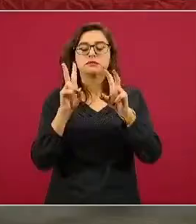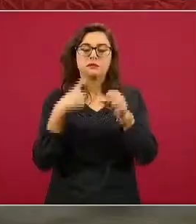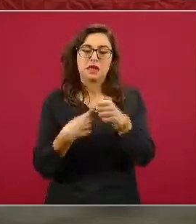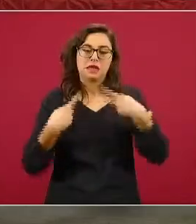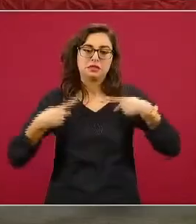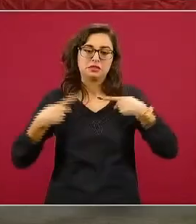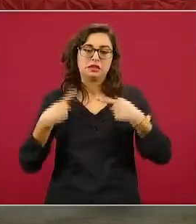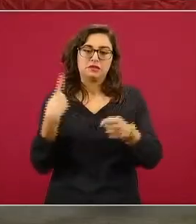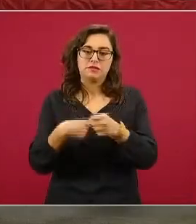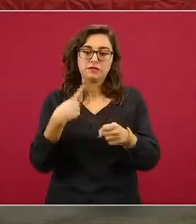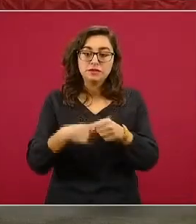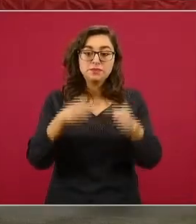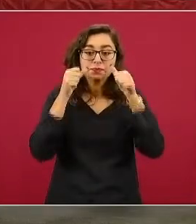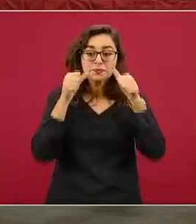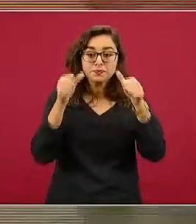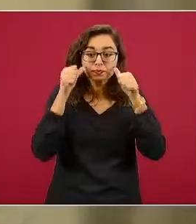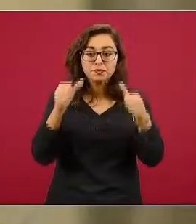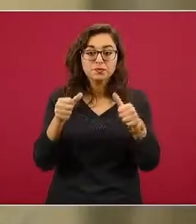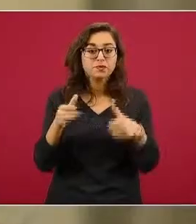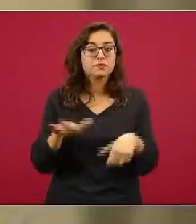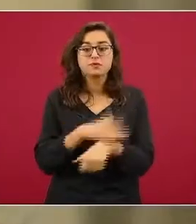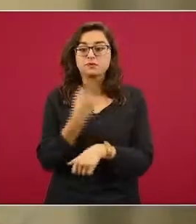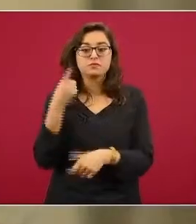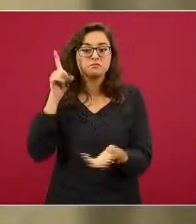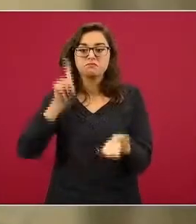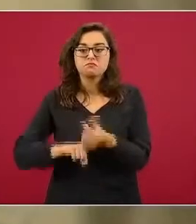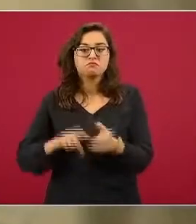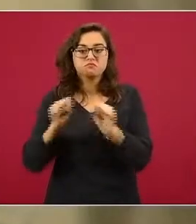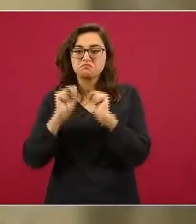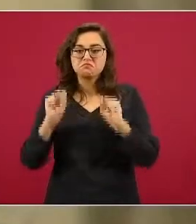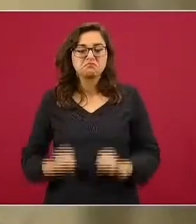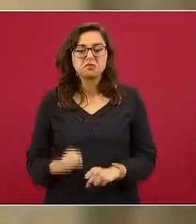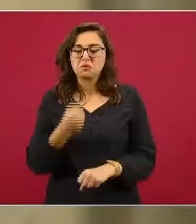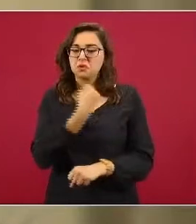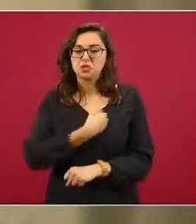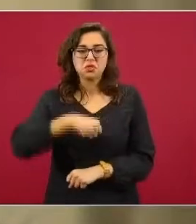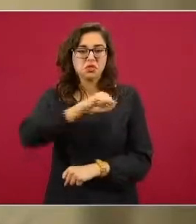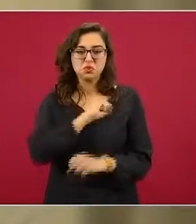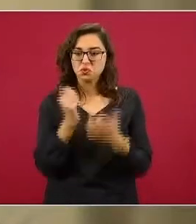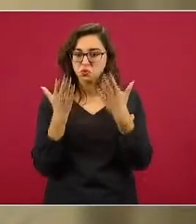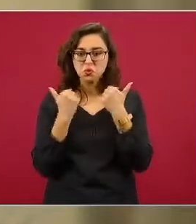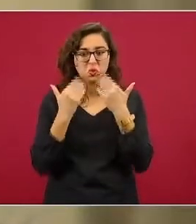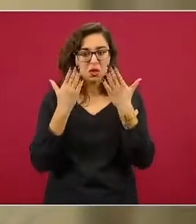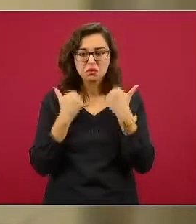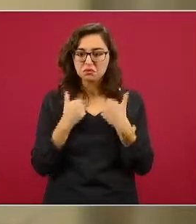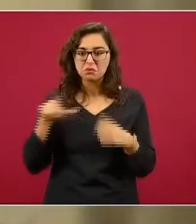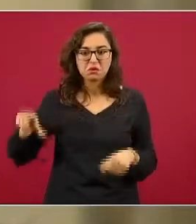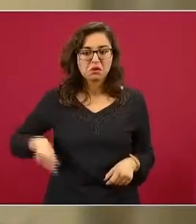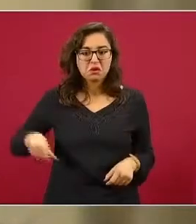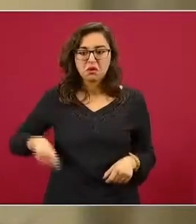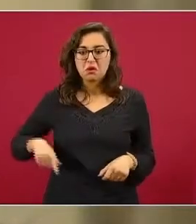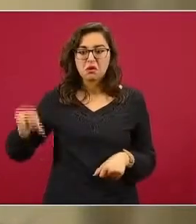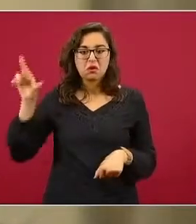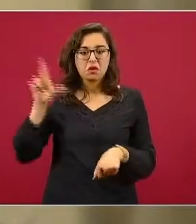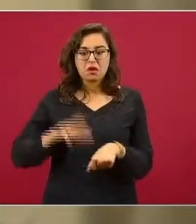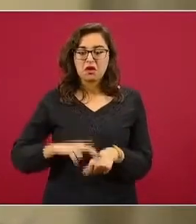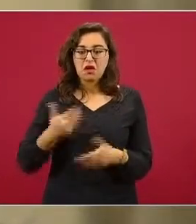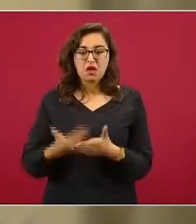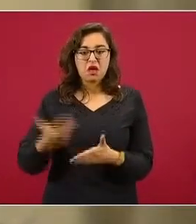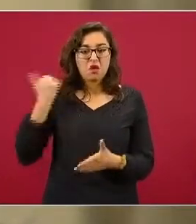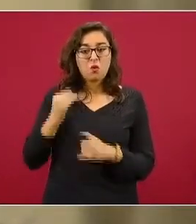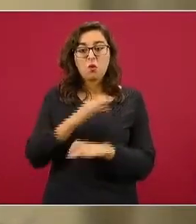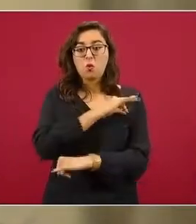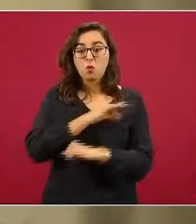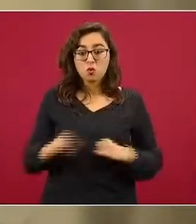casos, porque no tenemos sistema de salud a nivel estatal. El gobernador en el último préstamo que